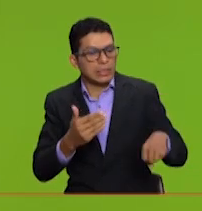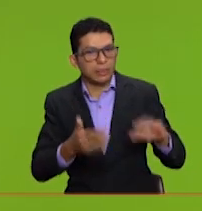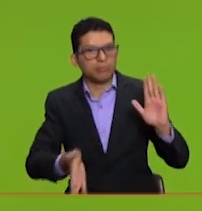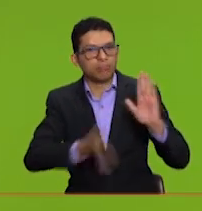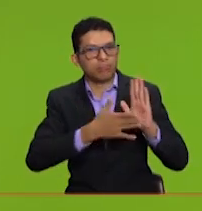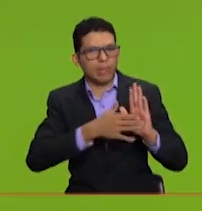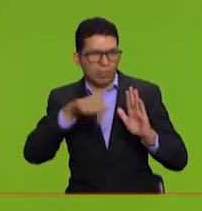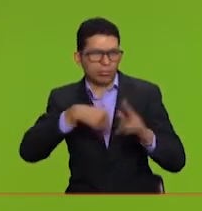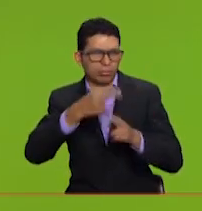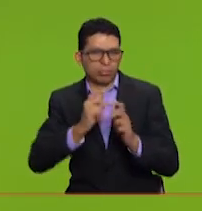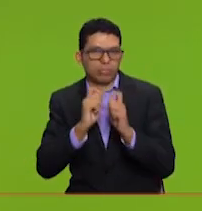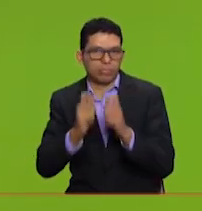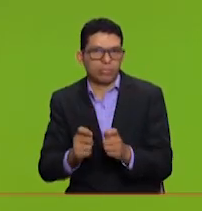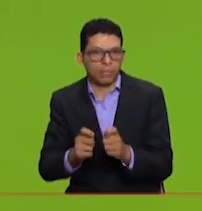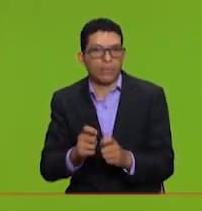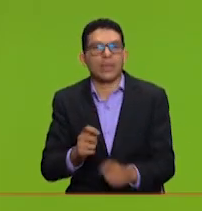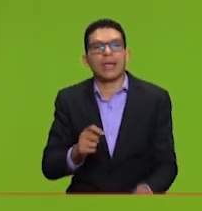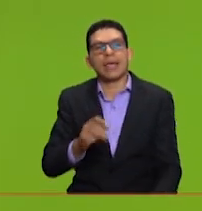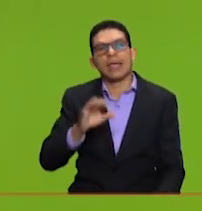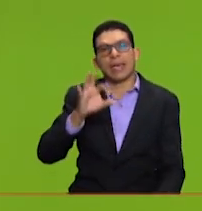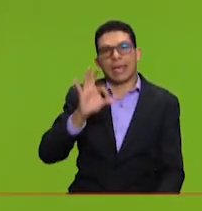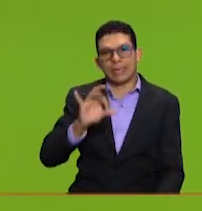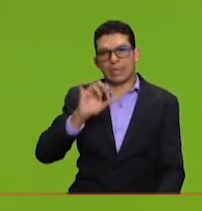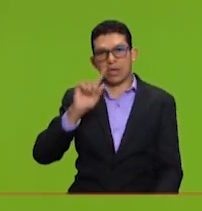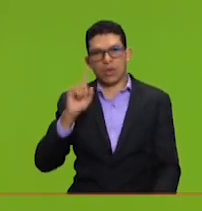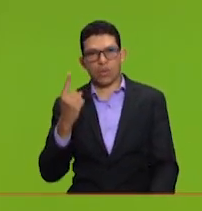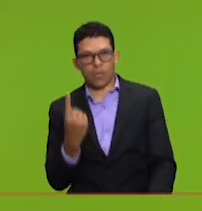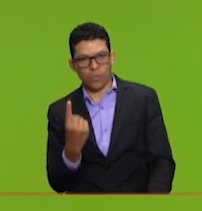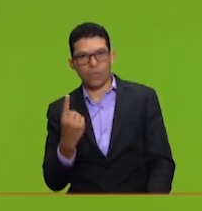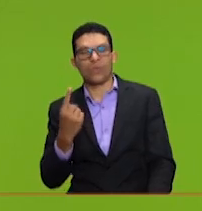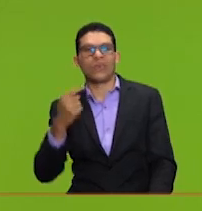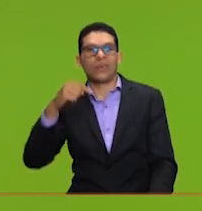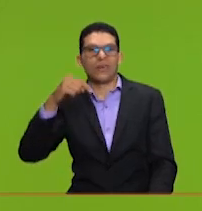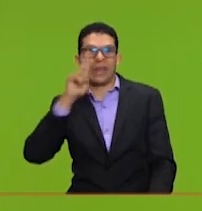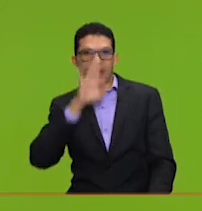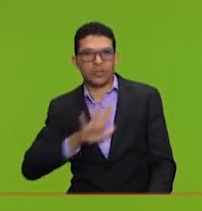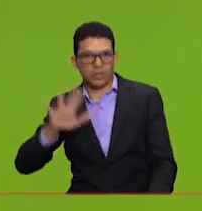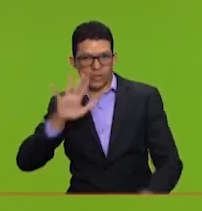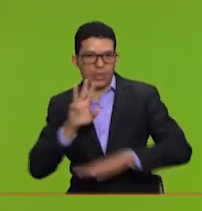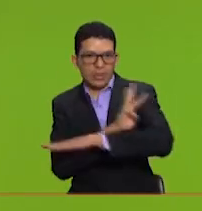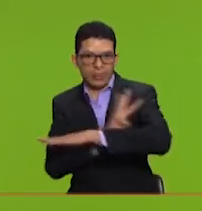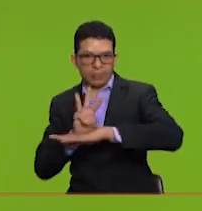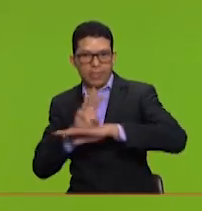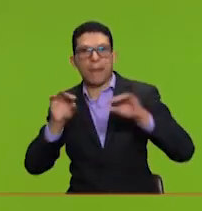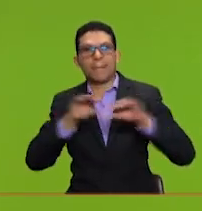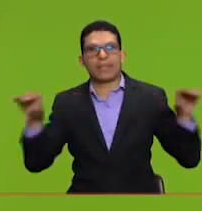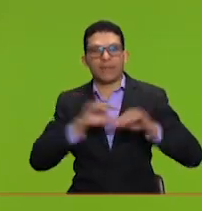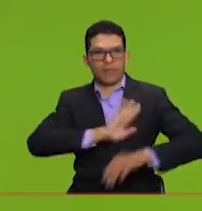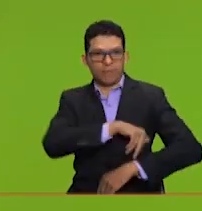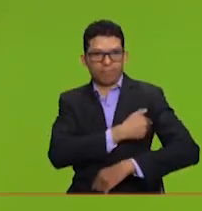llama hoy en día salvoconducto único nacional en línea y que es generado a través de la plataforma vital del Ministerio de